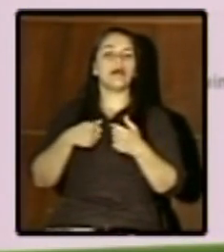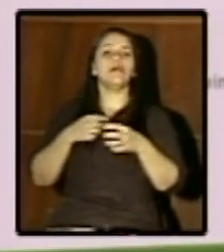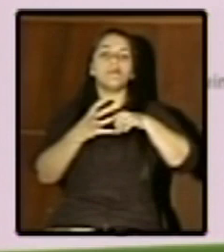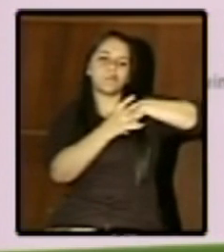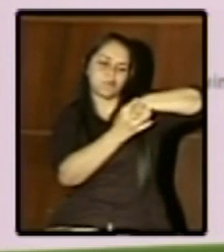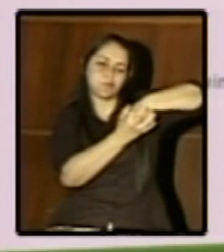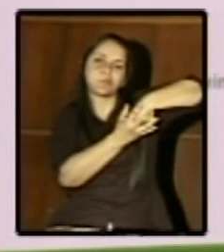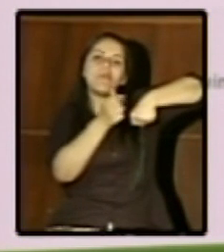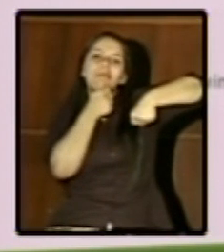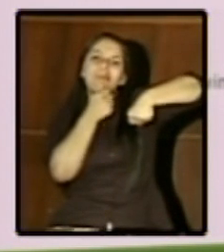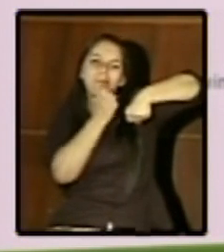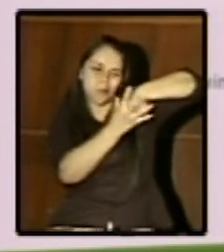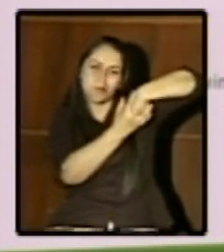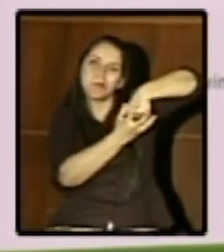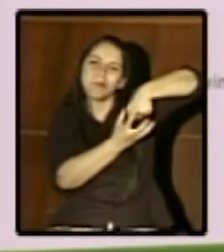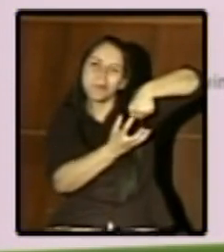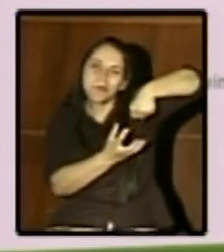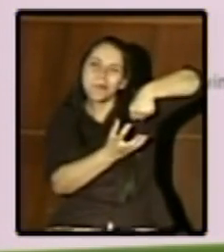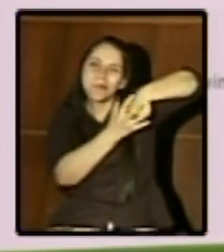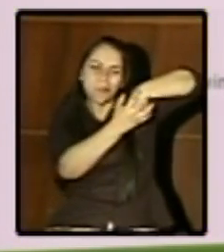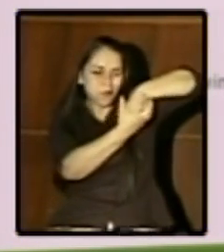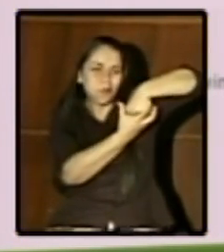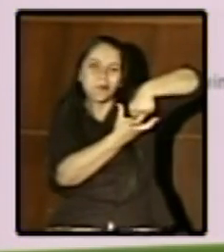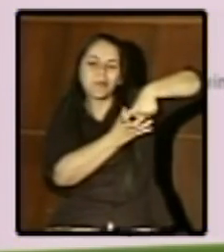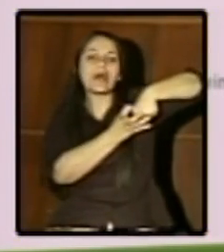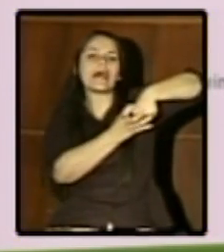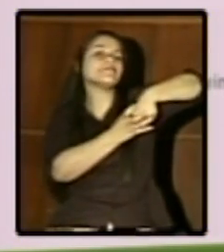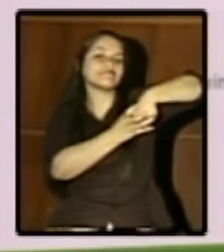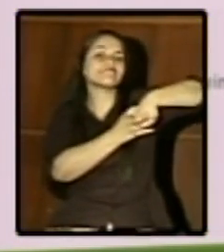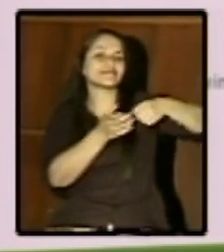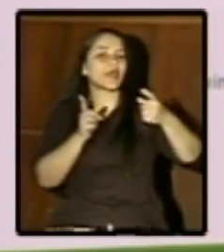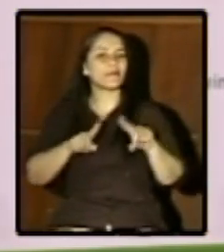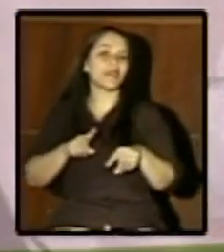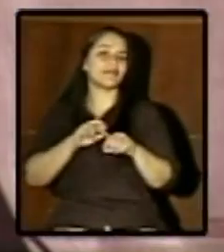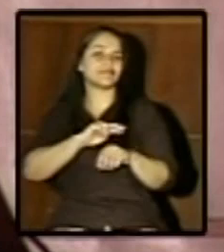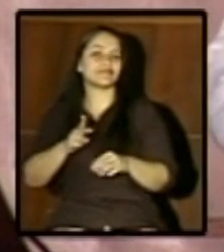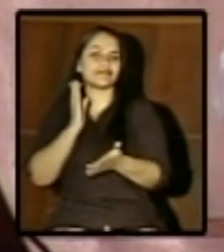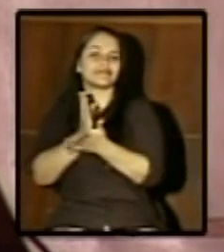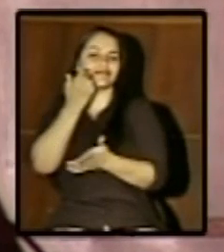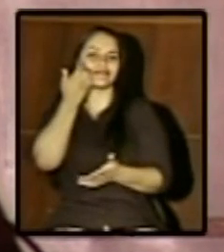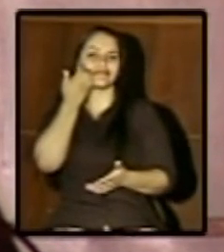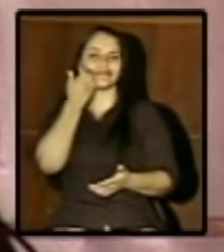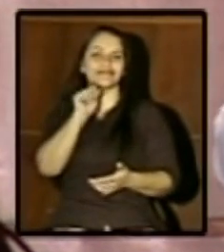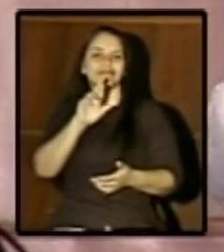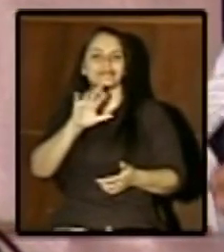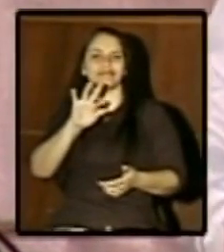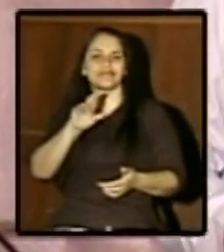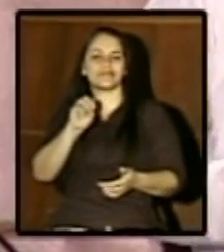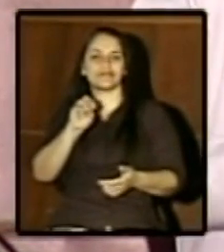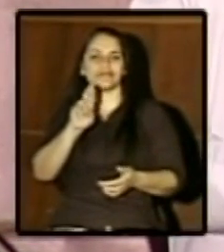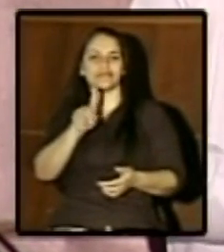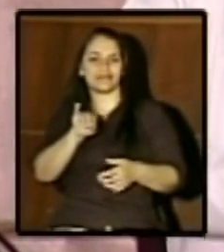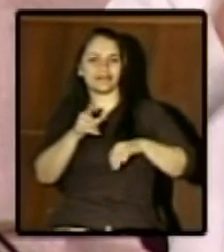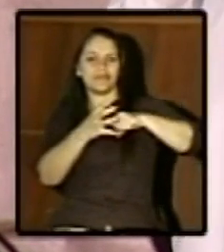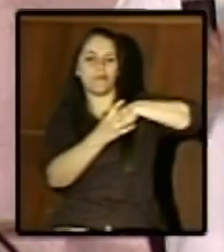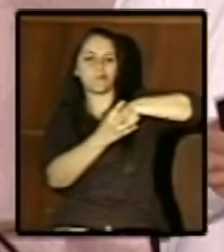ahora que el derrame articular pues es el acúmulo de líquido por una inflamación en la articulación. En la artrosis se me puede dar también eso. El